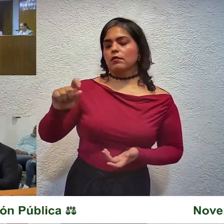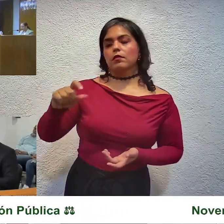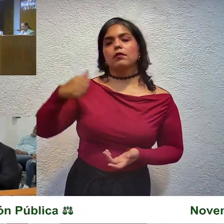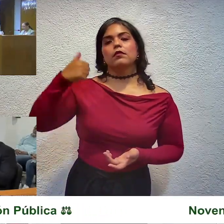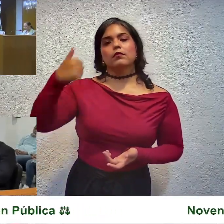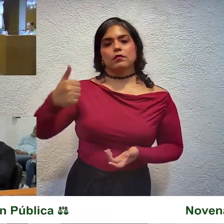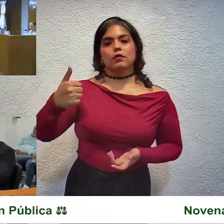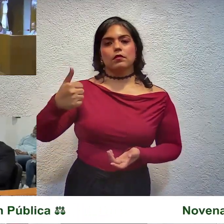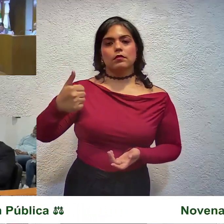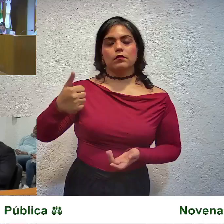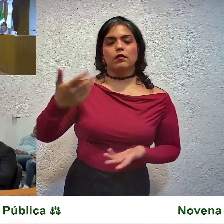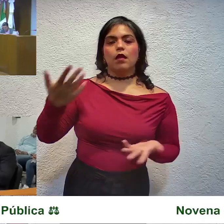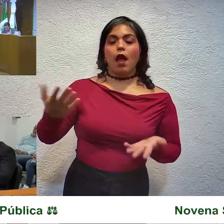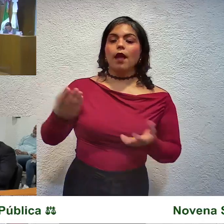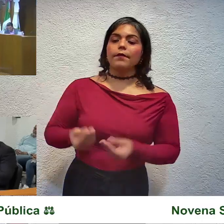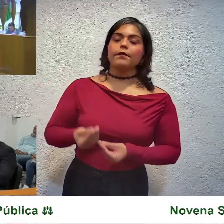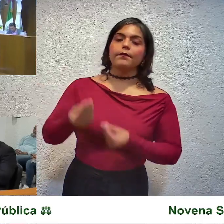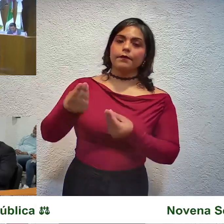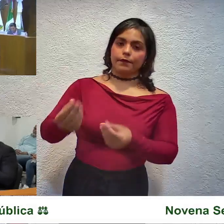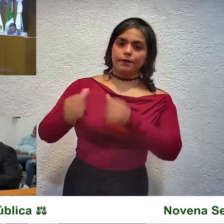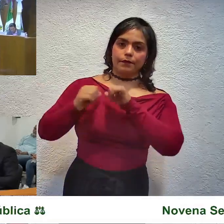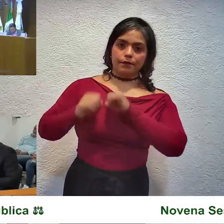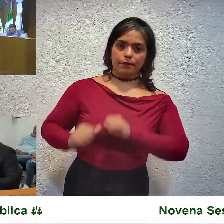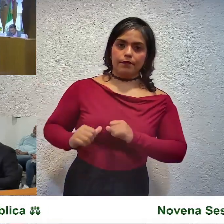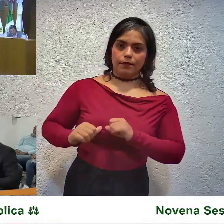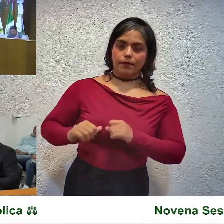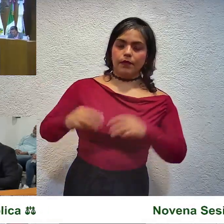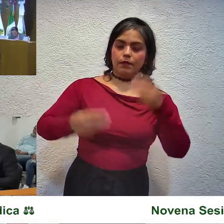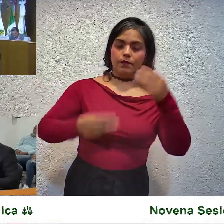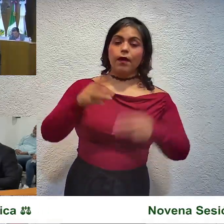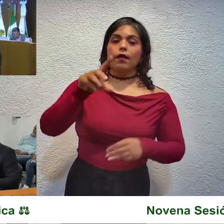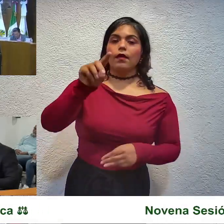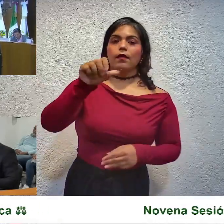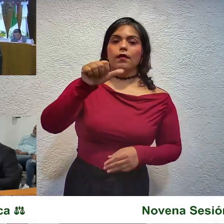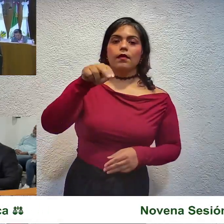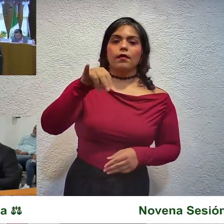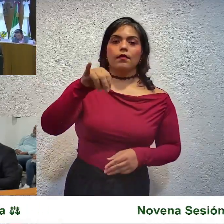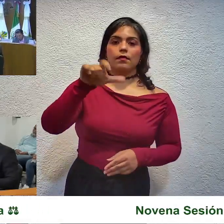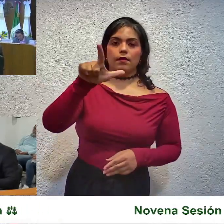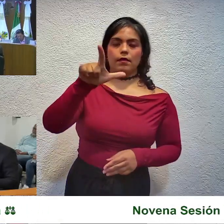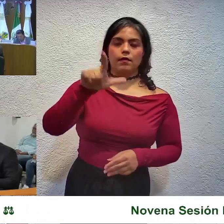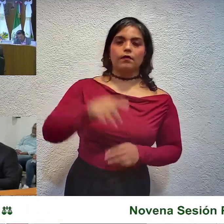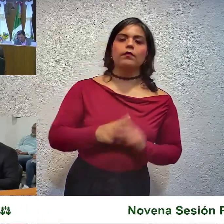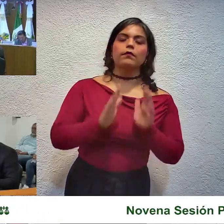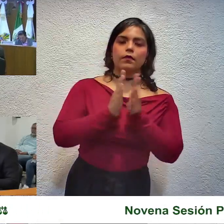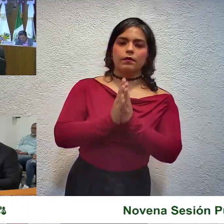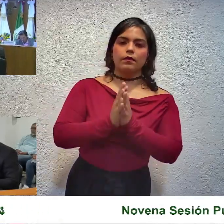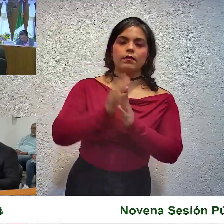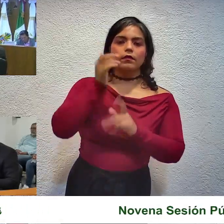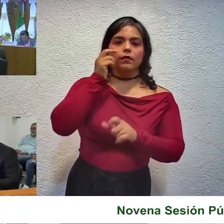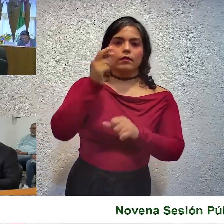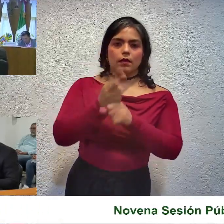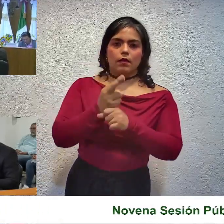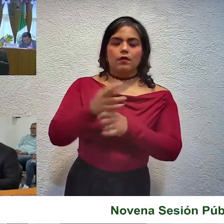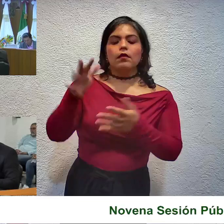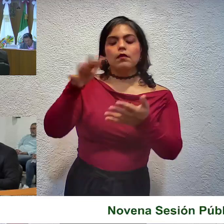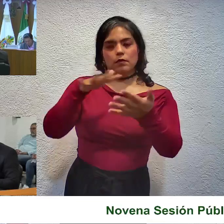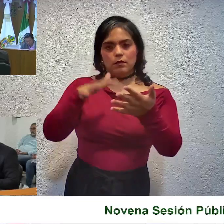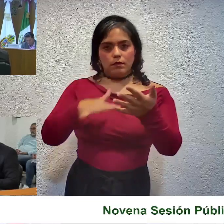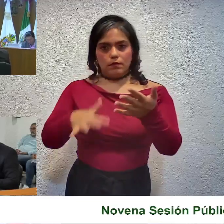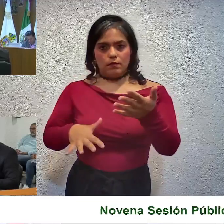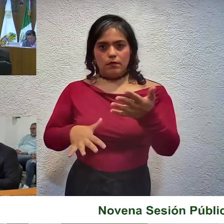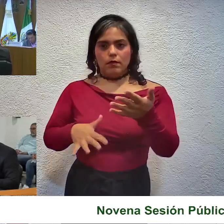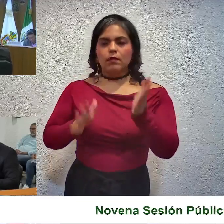021/2026, el cual fue turnado a la ponencia a cargo del magistrado Daniel Preciado Temiquel. Por lo tanto, le solicito, secretario general,